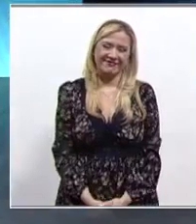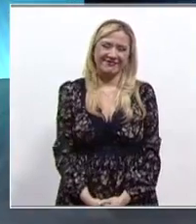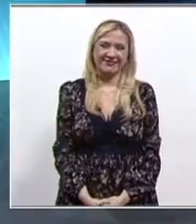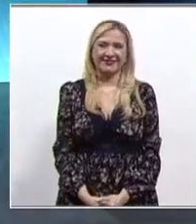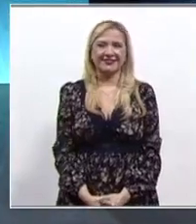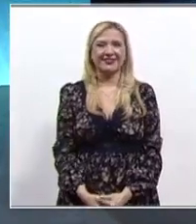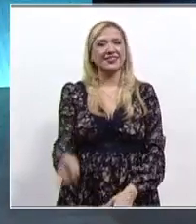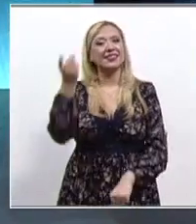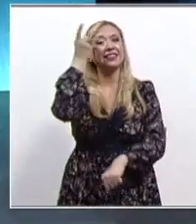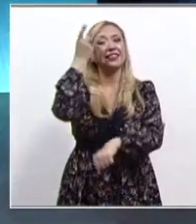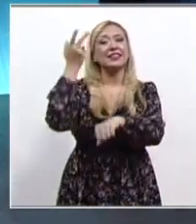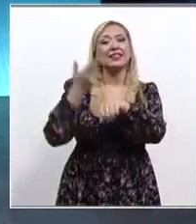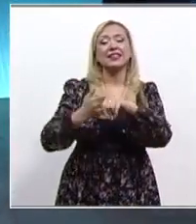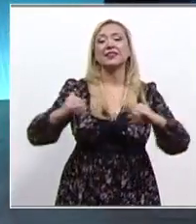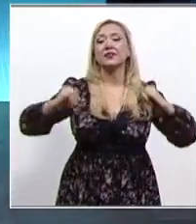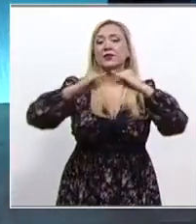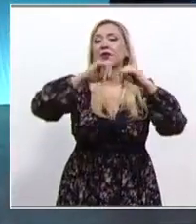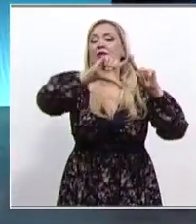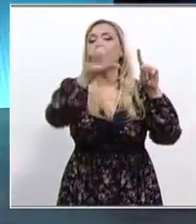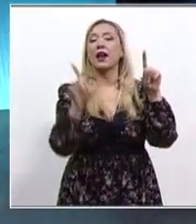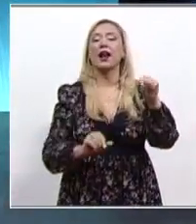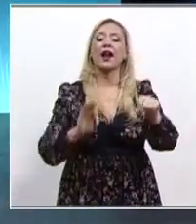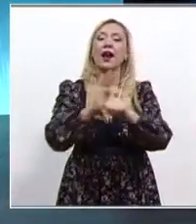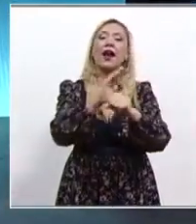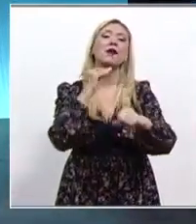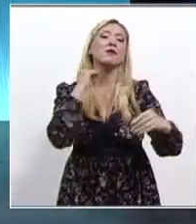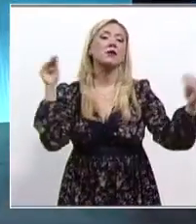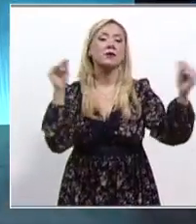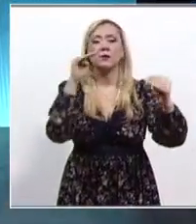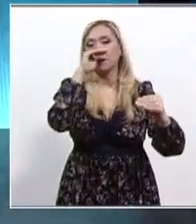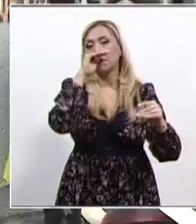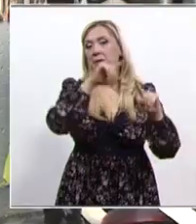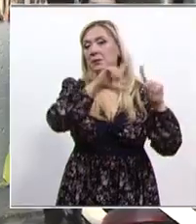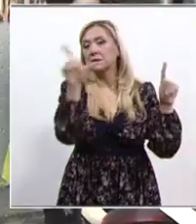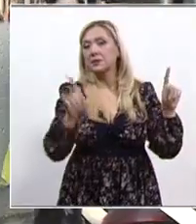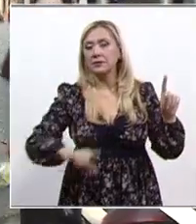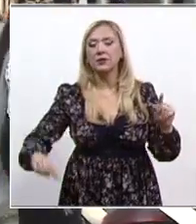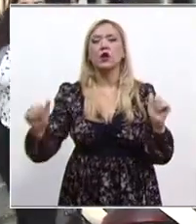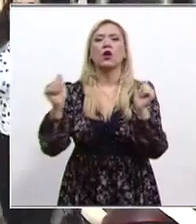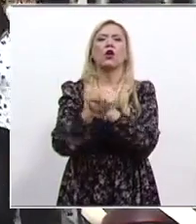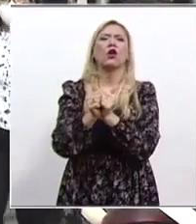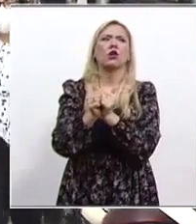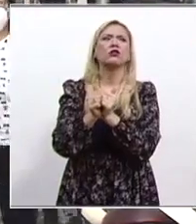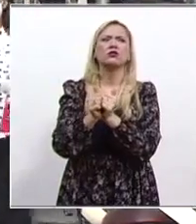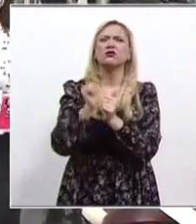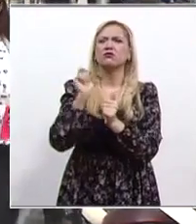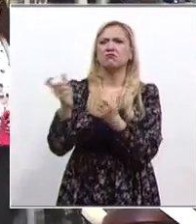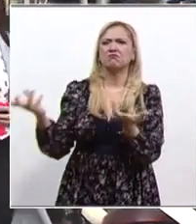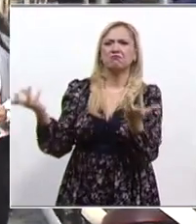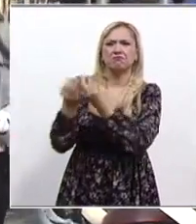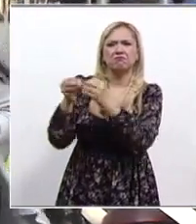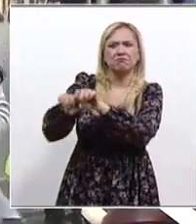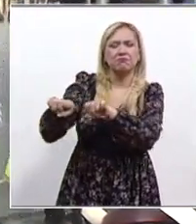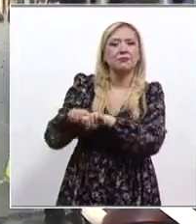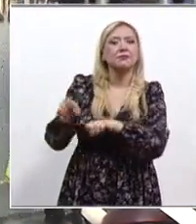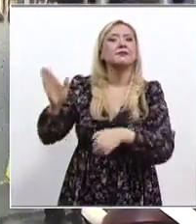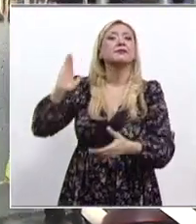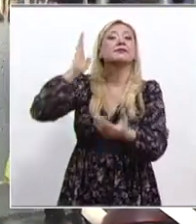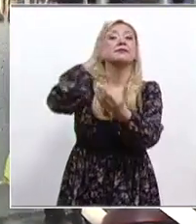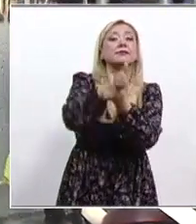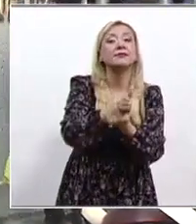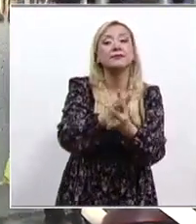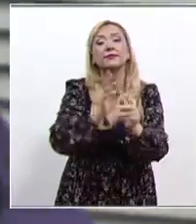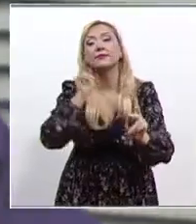La directora del Instituto Federal de la Defensoría Pública Federal, acompañada de sus principales colaboradores, realizó una visita de trabajo a